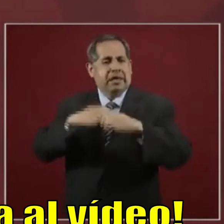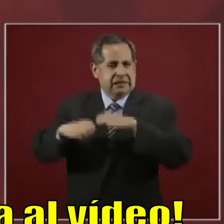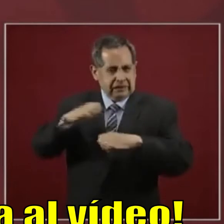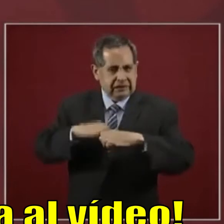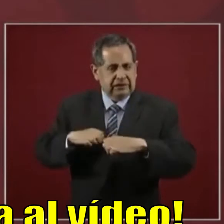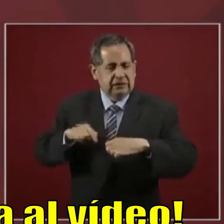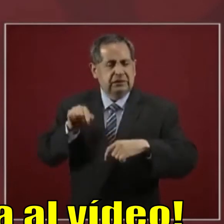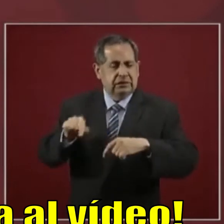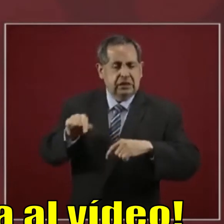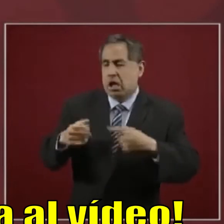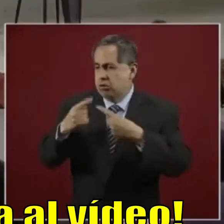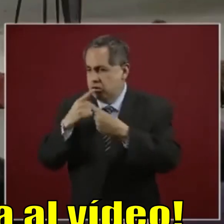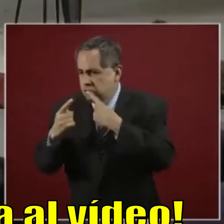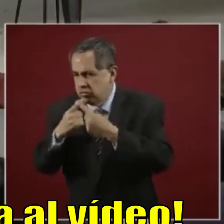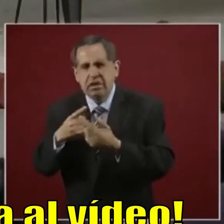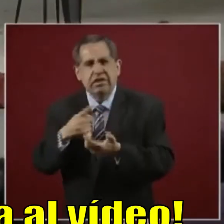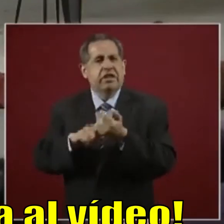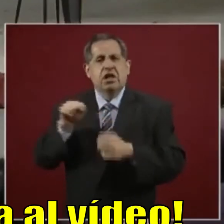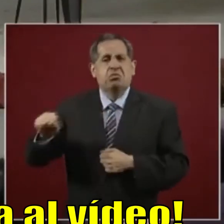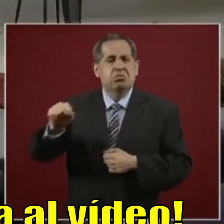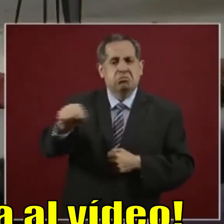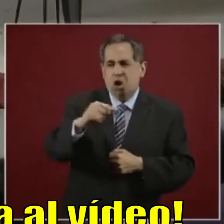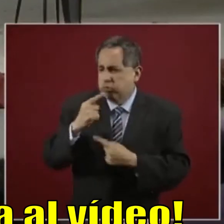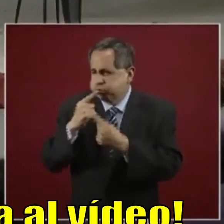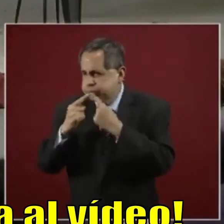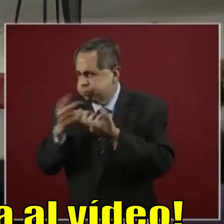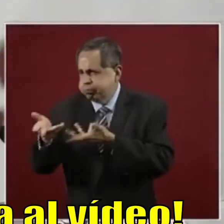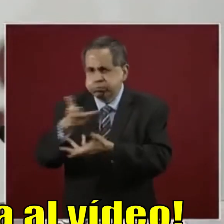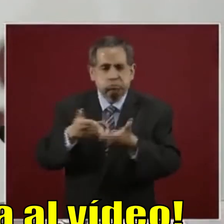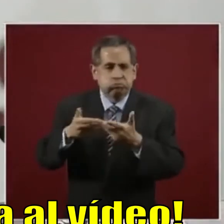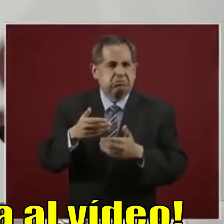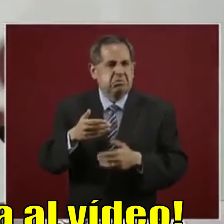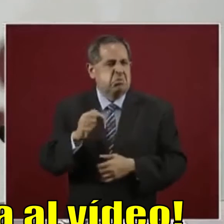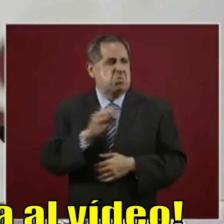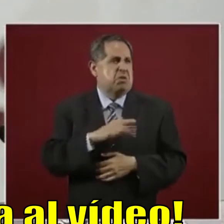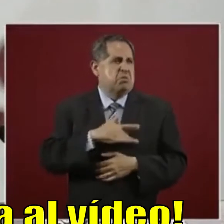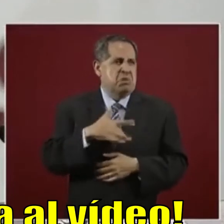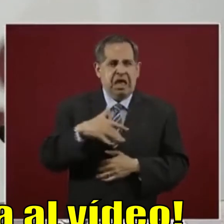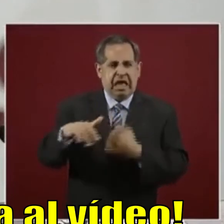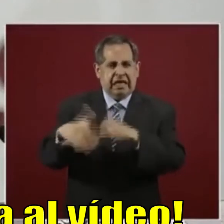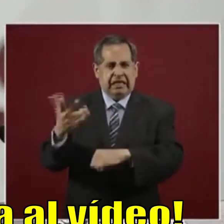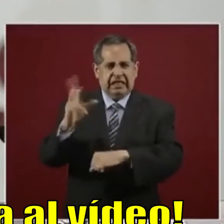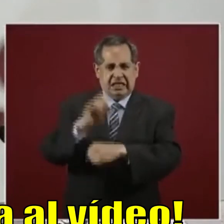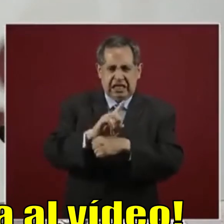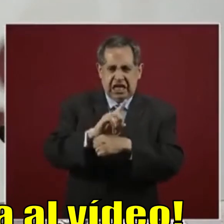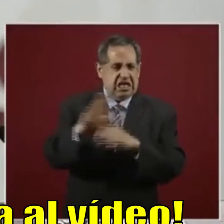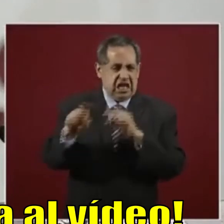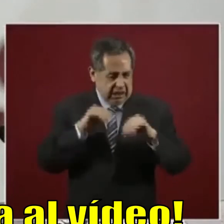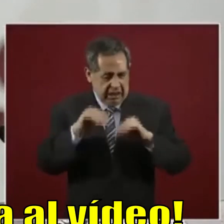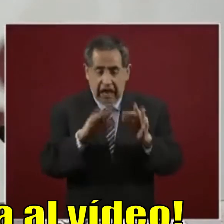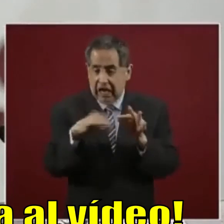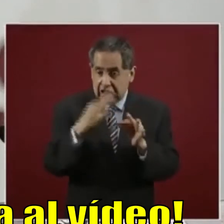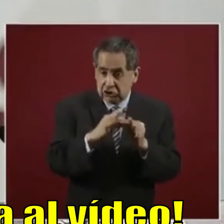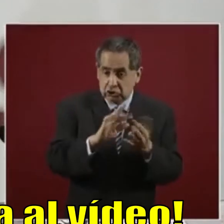las organizaciones empresariales, y en 15 días se va a presentar